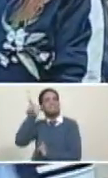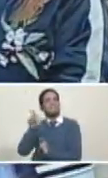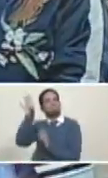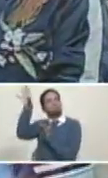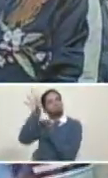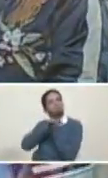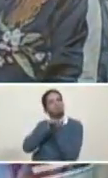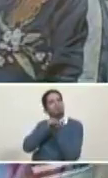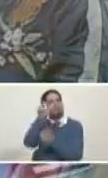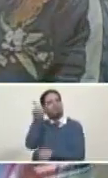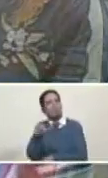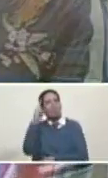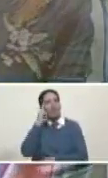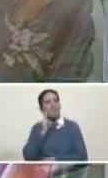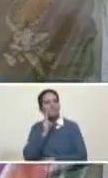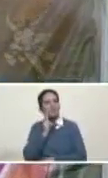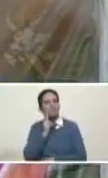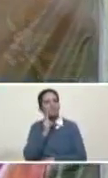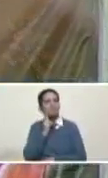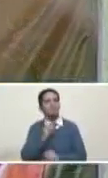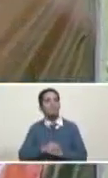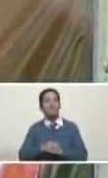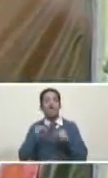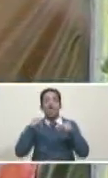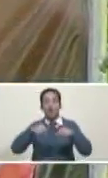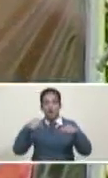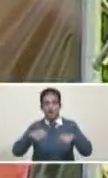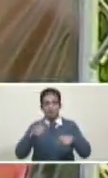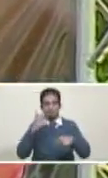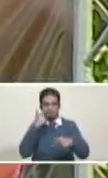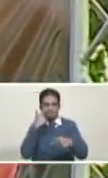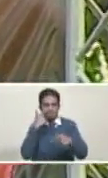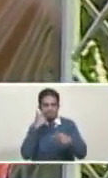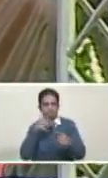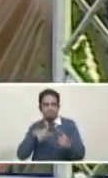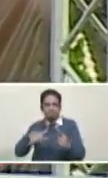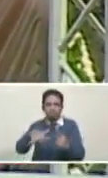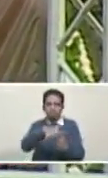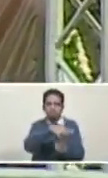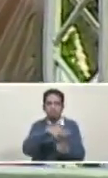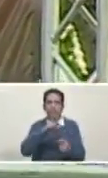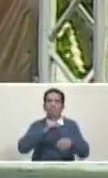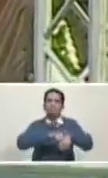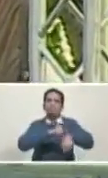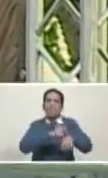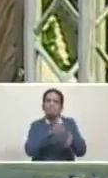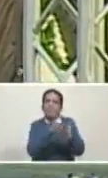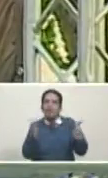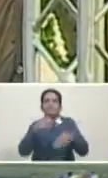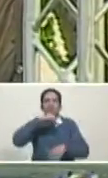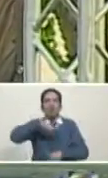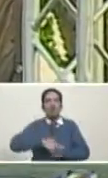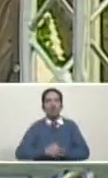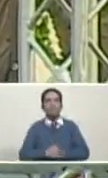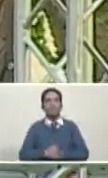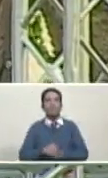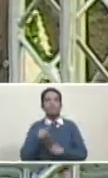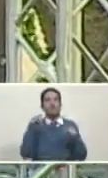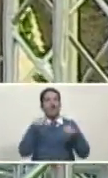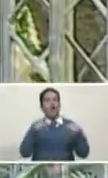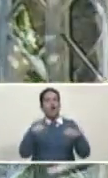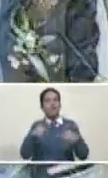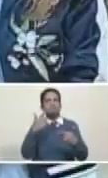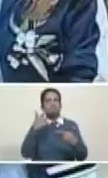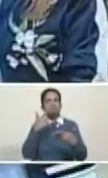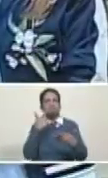Vivimos hoy un trance histórico. Corren días que definirán el futuro de nuestros países entre